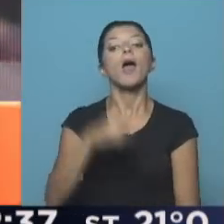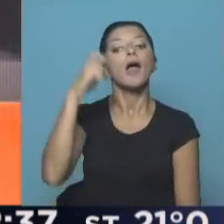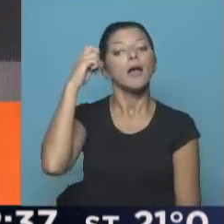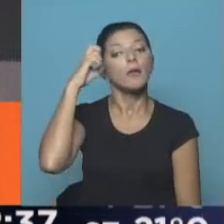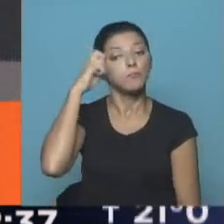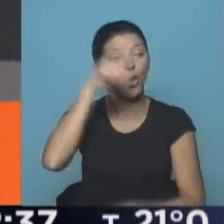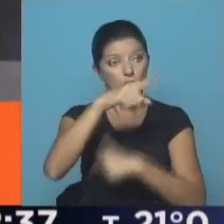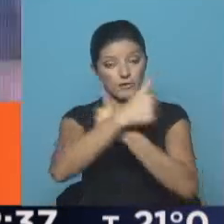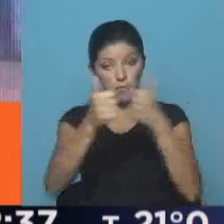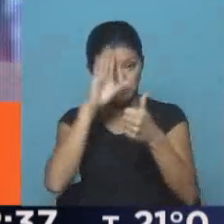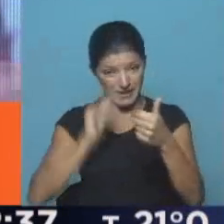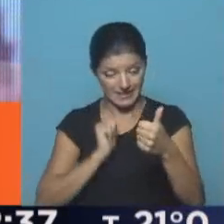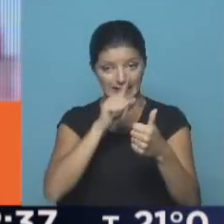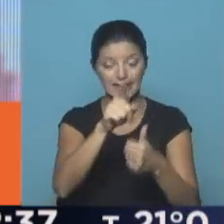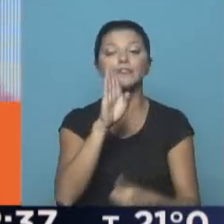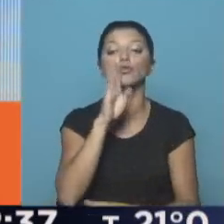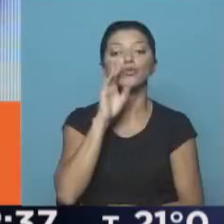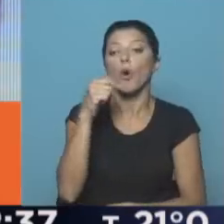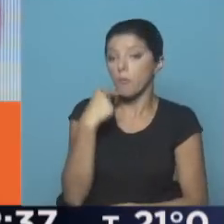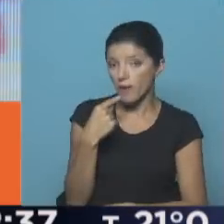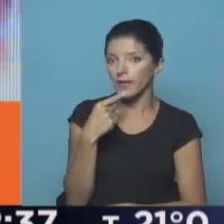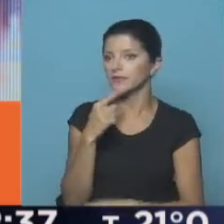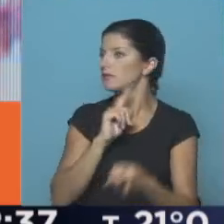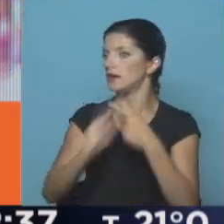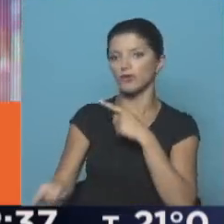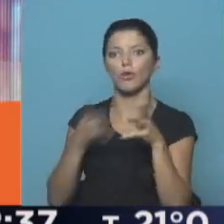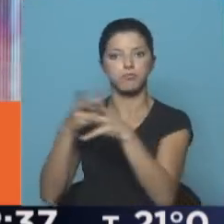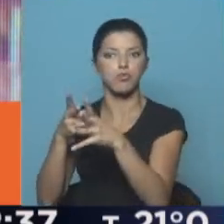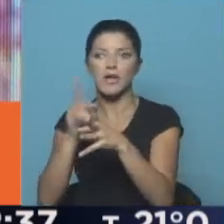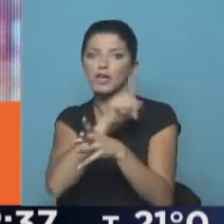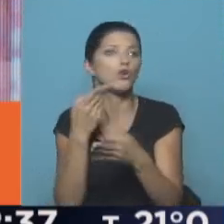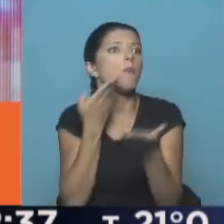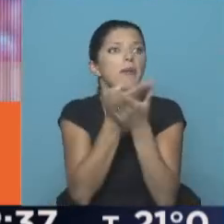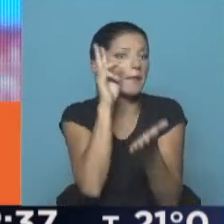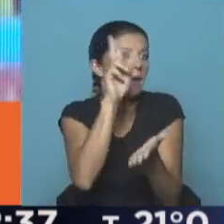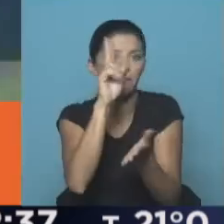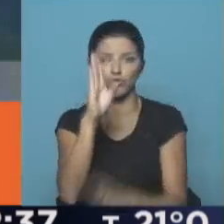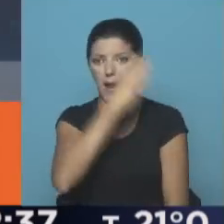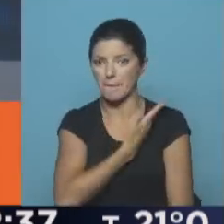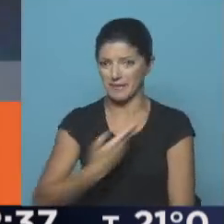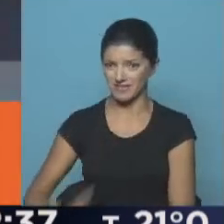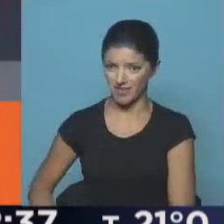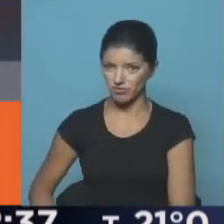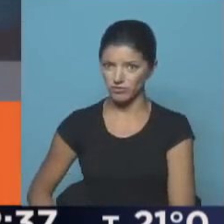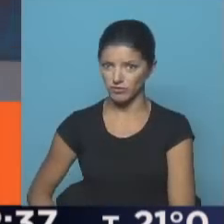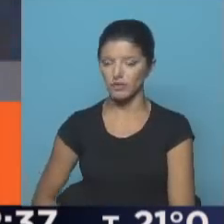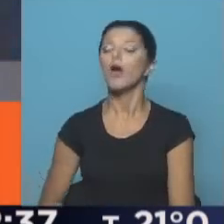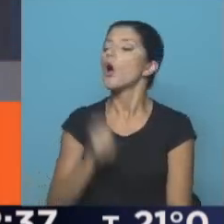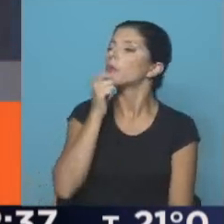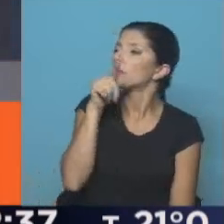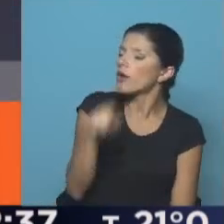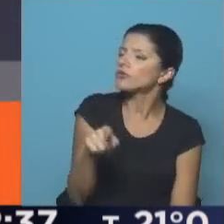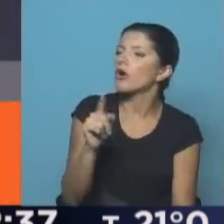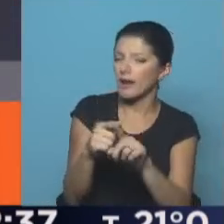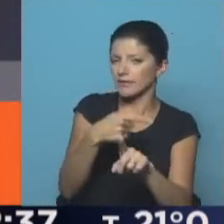de ejecutar una acción sin pedirle permiso al presidente. Bueno, eso se dijo justamente esta semana, que lo de la madre de todas las bombas la podría haber